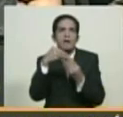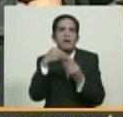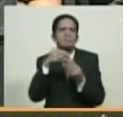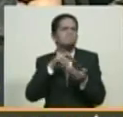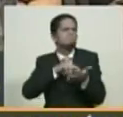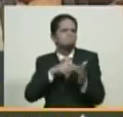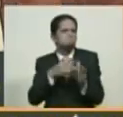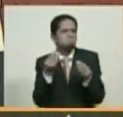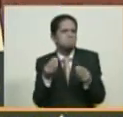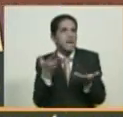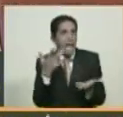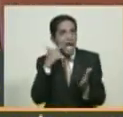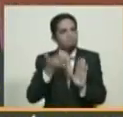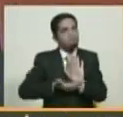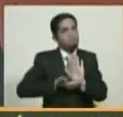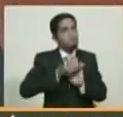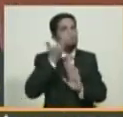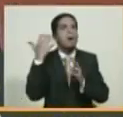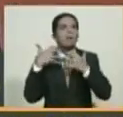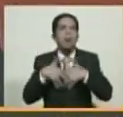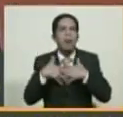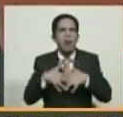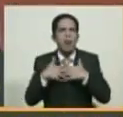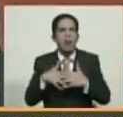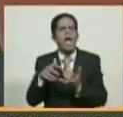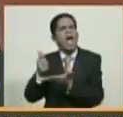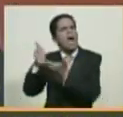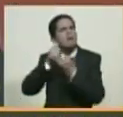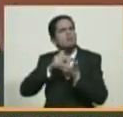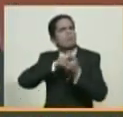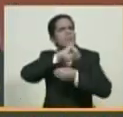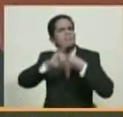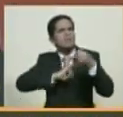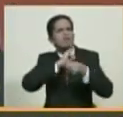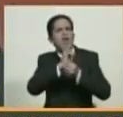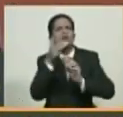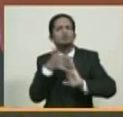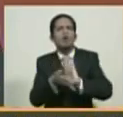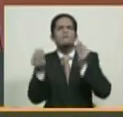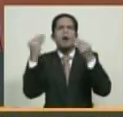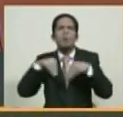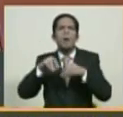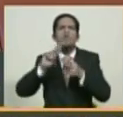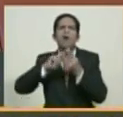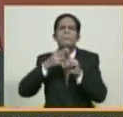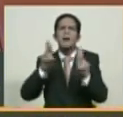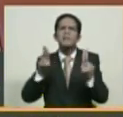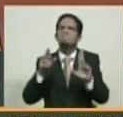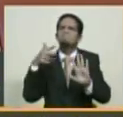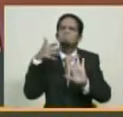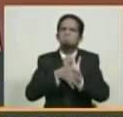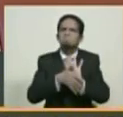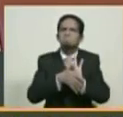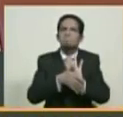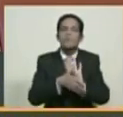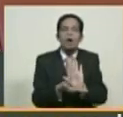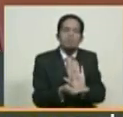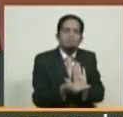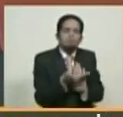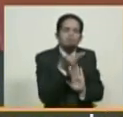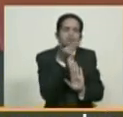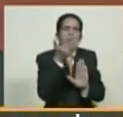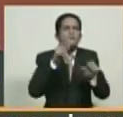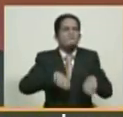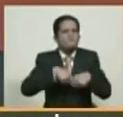de cocaína. La ayuda internacional en materia de los acuerdos de paz, lo que hizo fue incrementar la violencia. Y